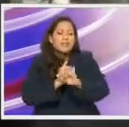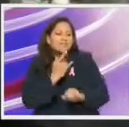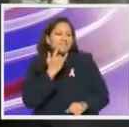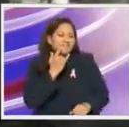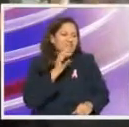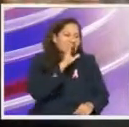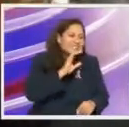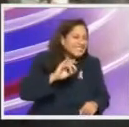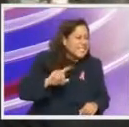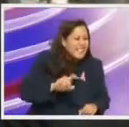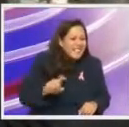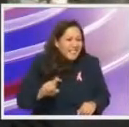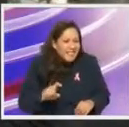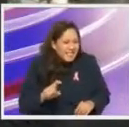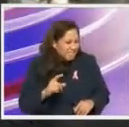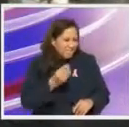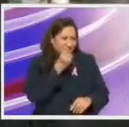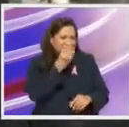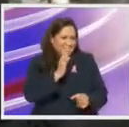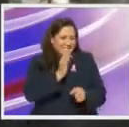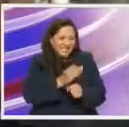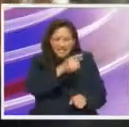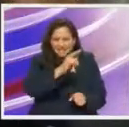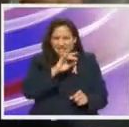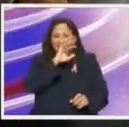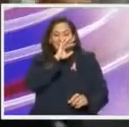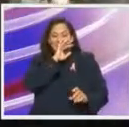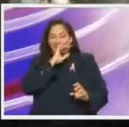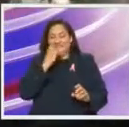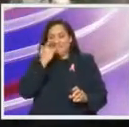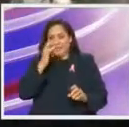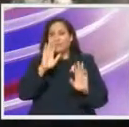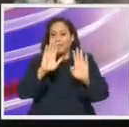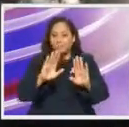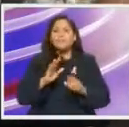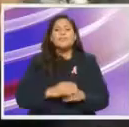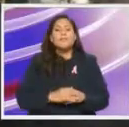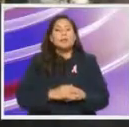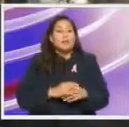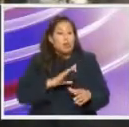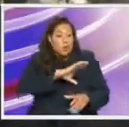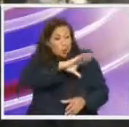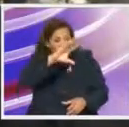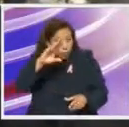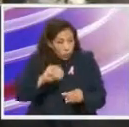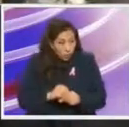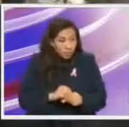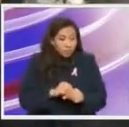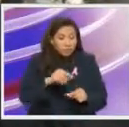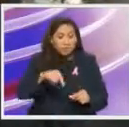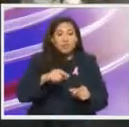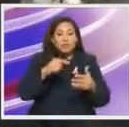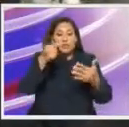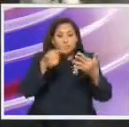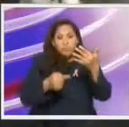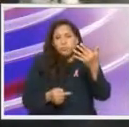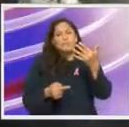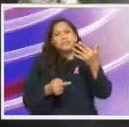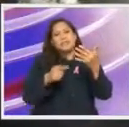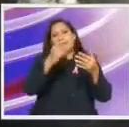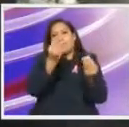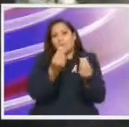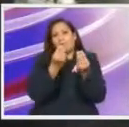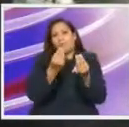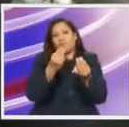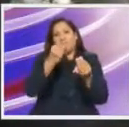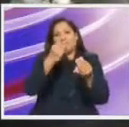línea y a tener hallazgos realmente increíbles. Bueno, no vamos a poder revisar en esta cápsula muchas